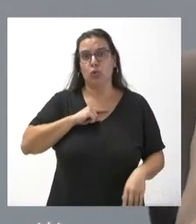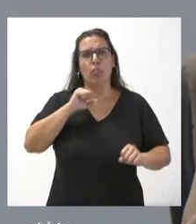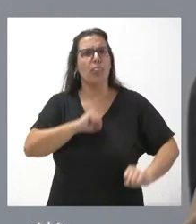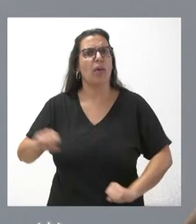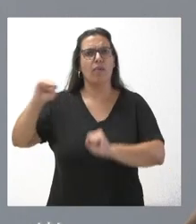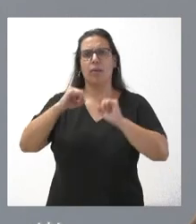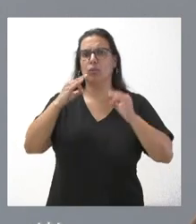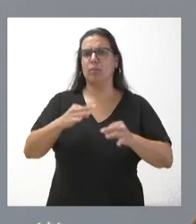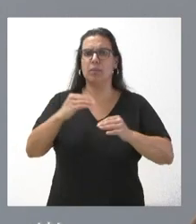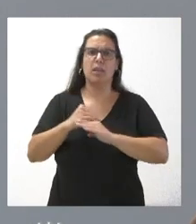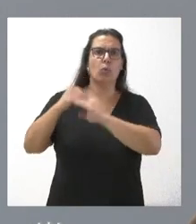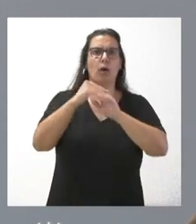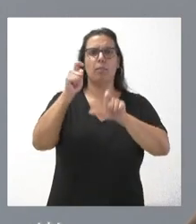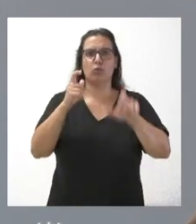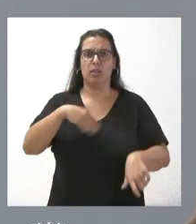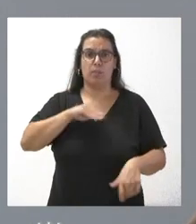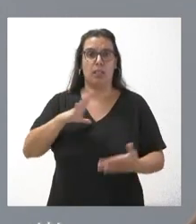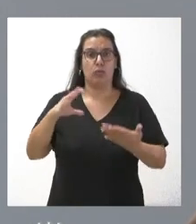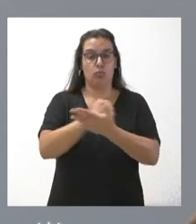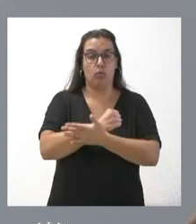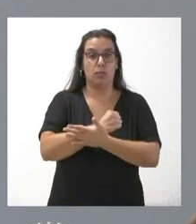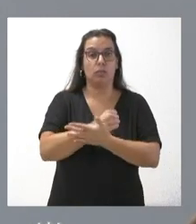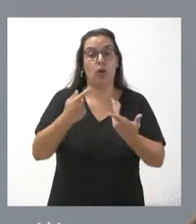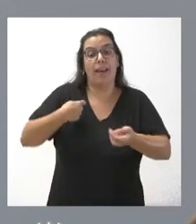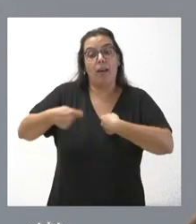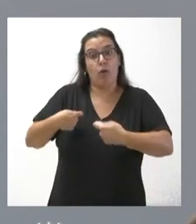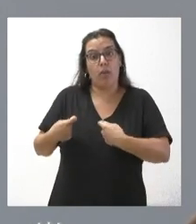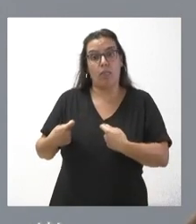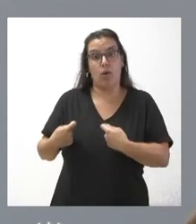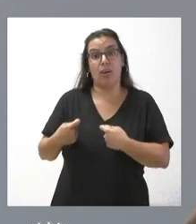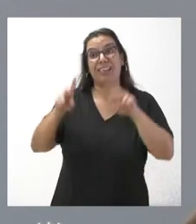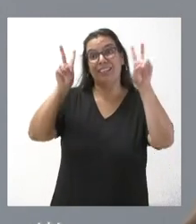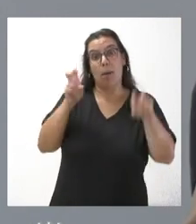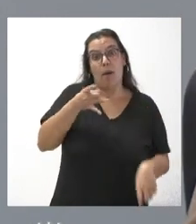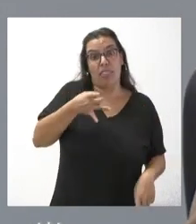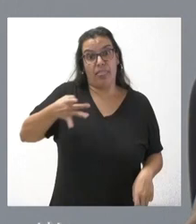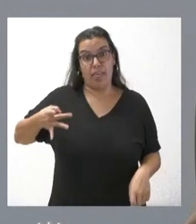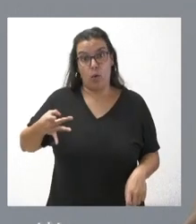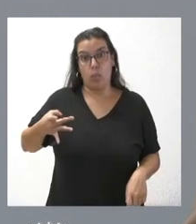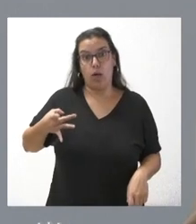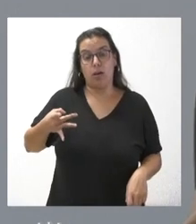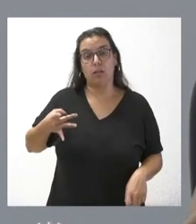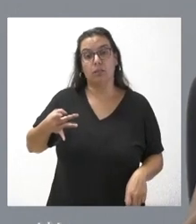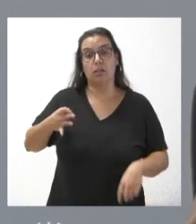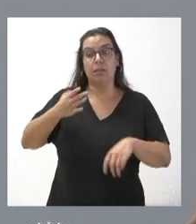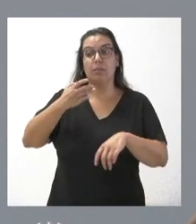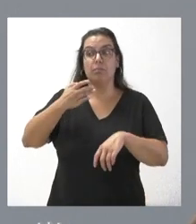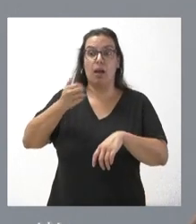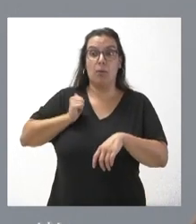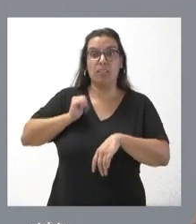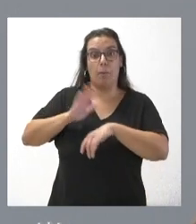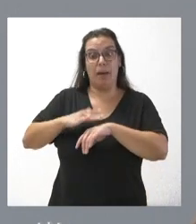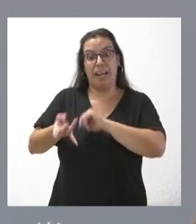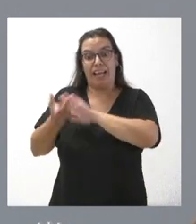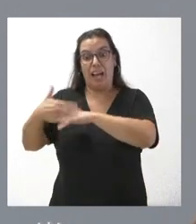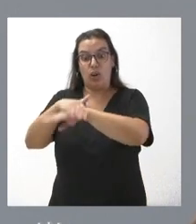los españoles nos oponemos a que la negociación de la deuda en el seno de la conformación de un Gobierno